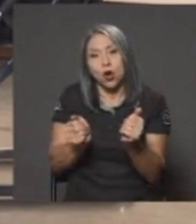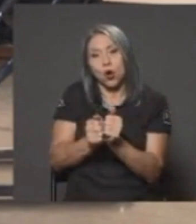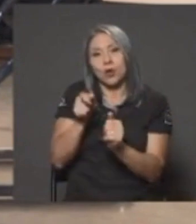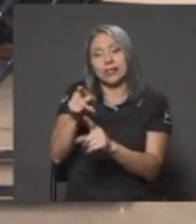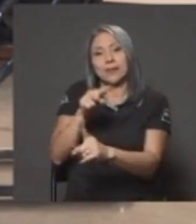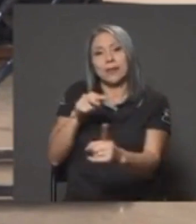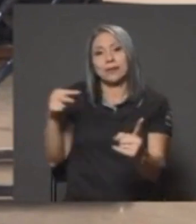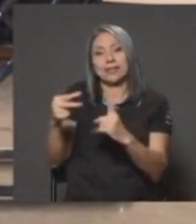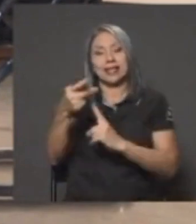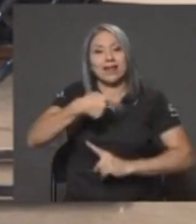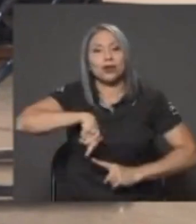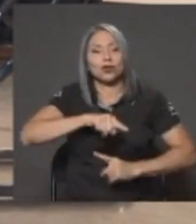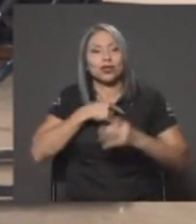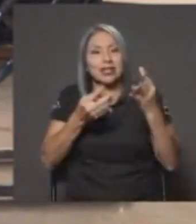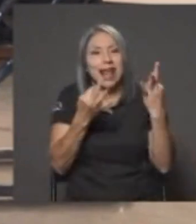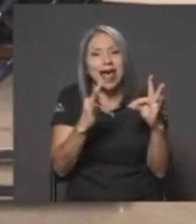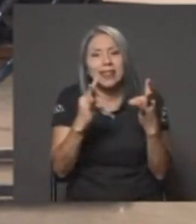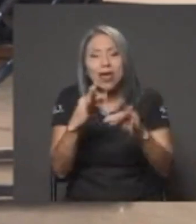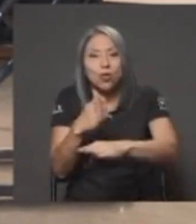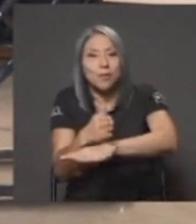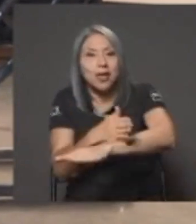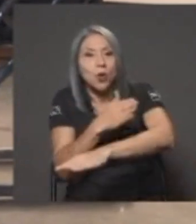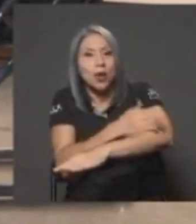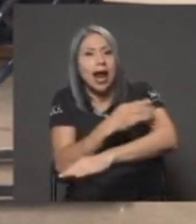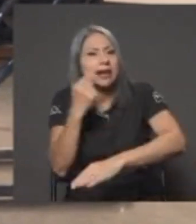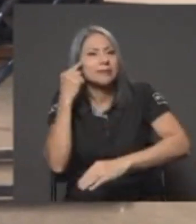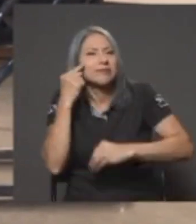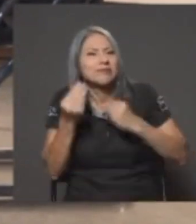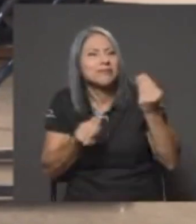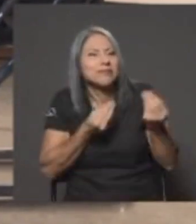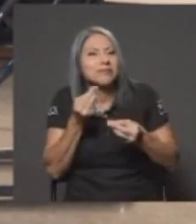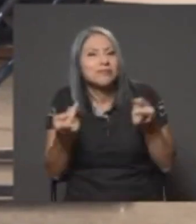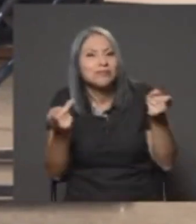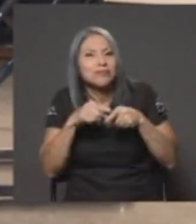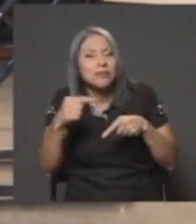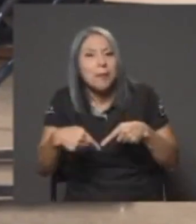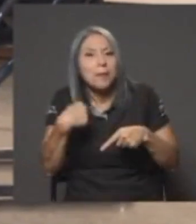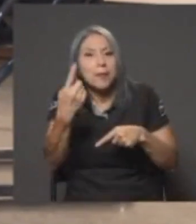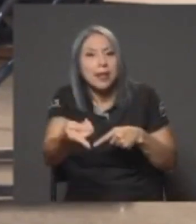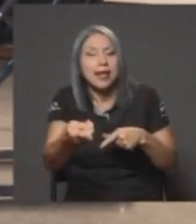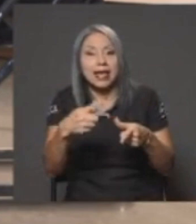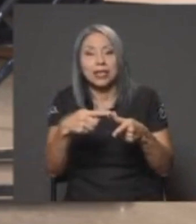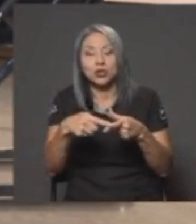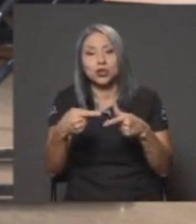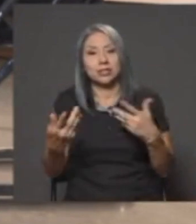mejorar nuestras estimaciones sobre los efectos. Entonces, a partir de eso, ¿verdad?